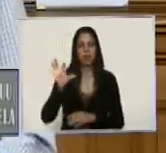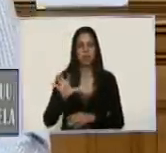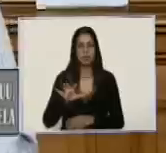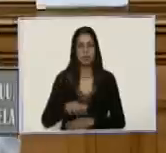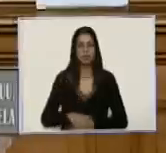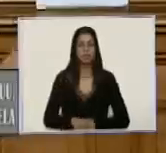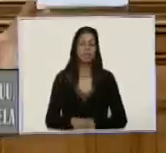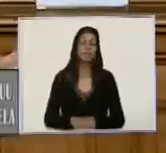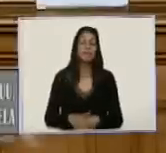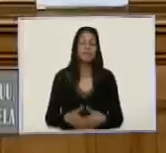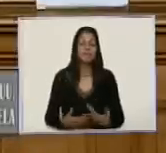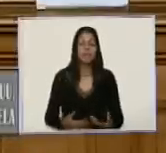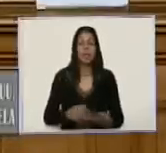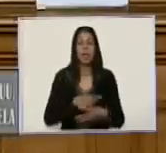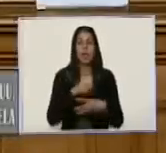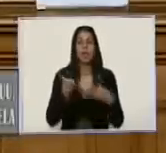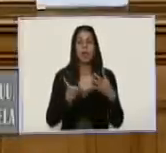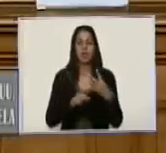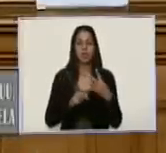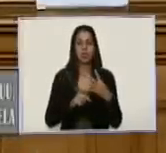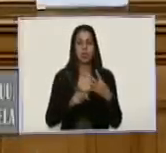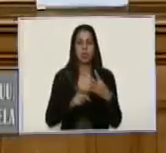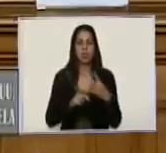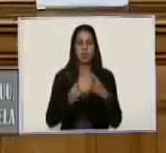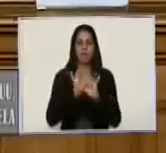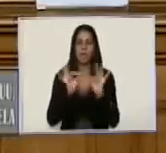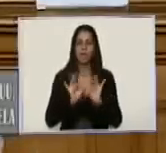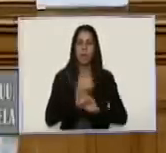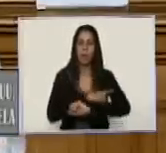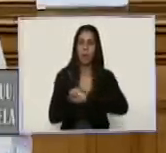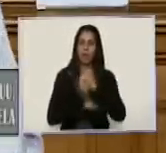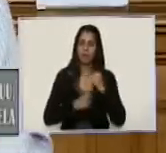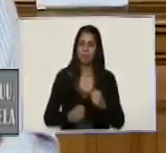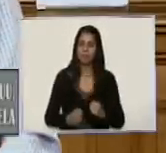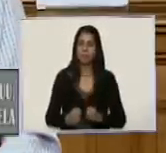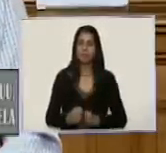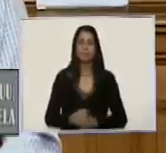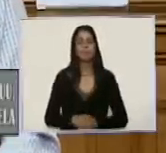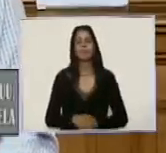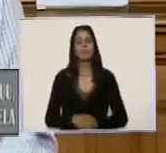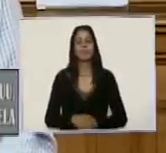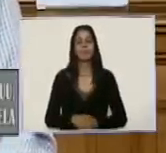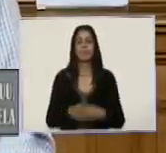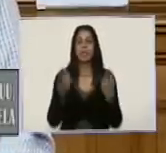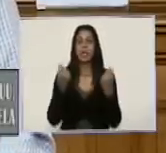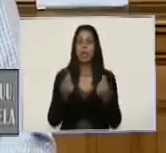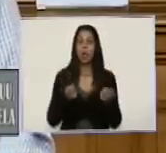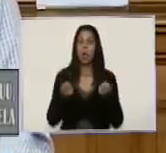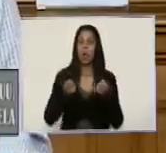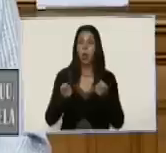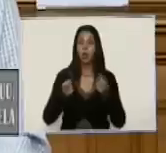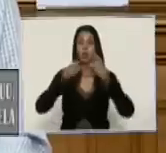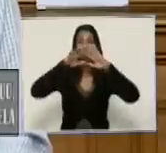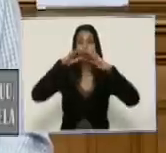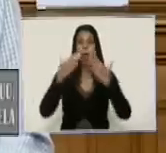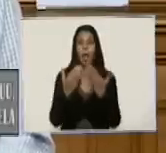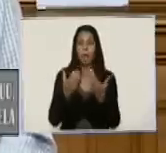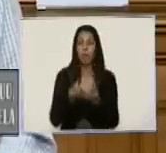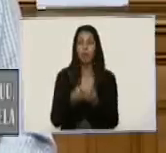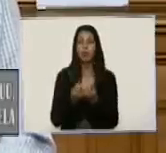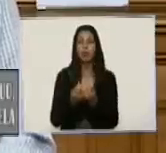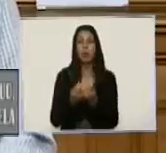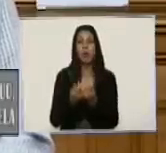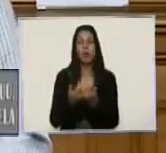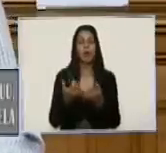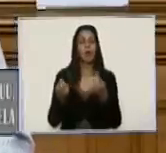Y el cuarto elemento de poder es el control de la economía capitalista mundial a